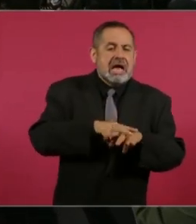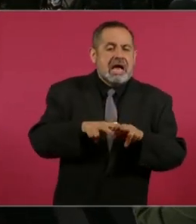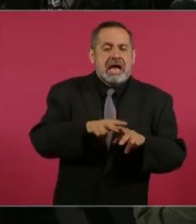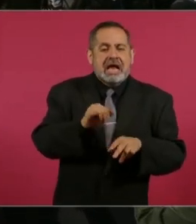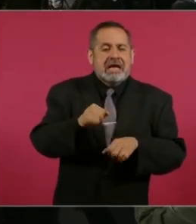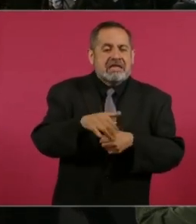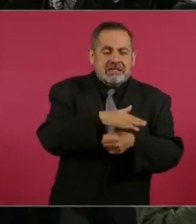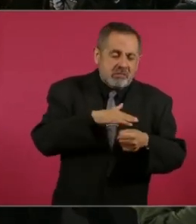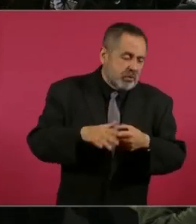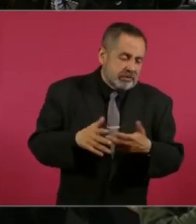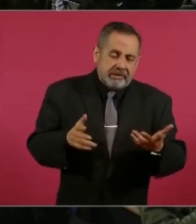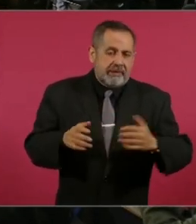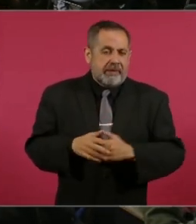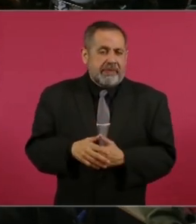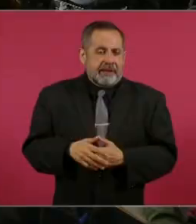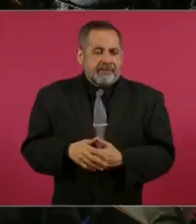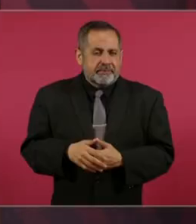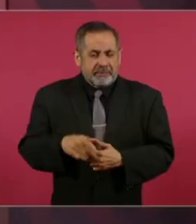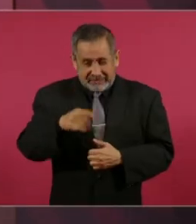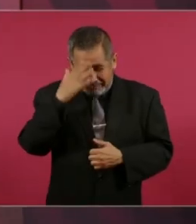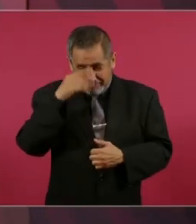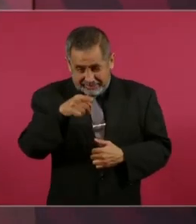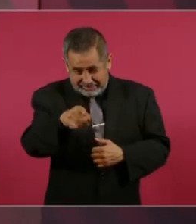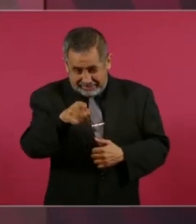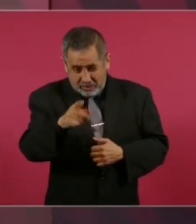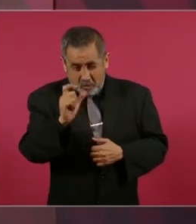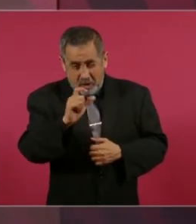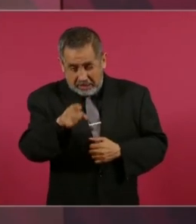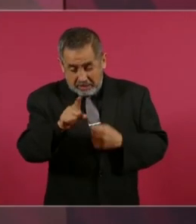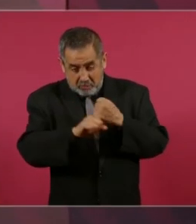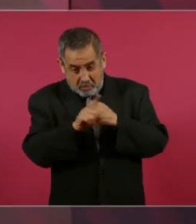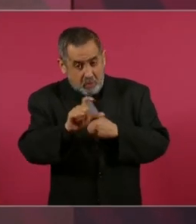Sí, pero ¿saben de cuándo es eso?